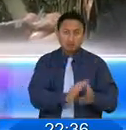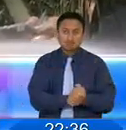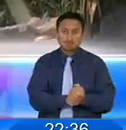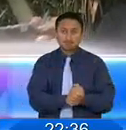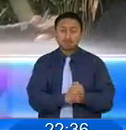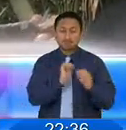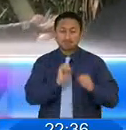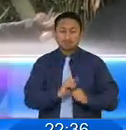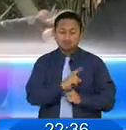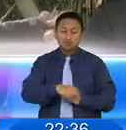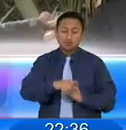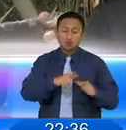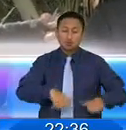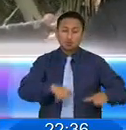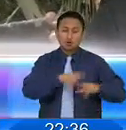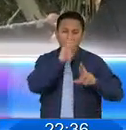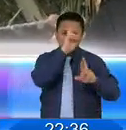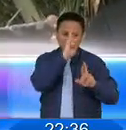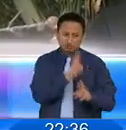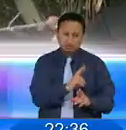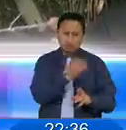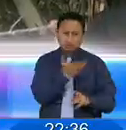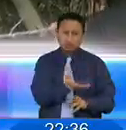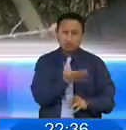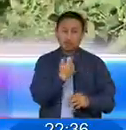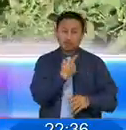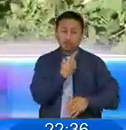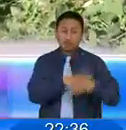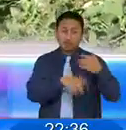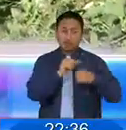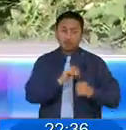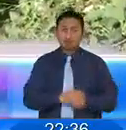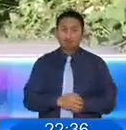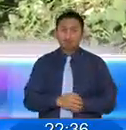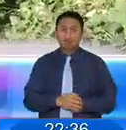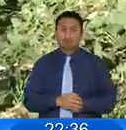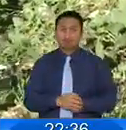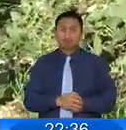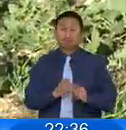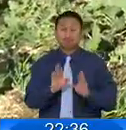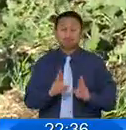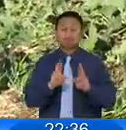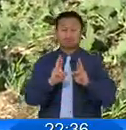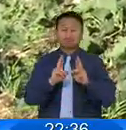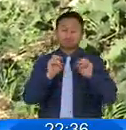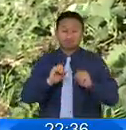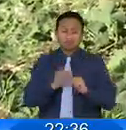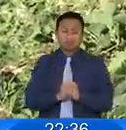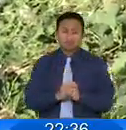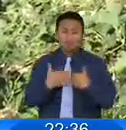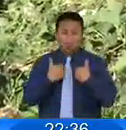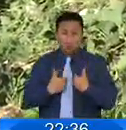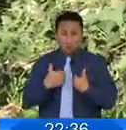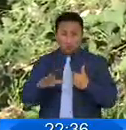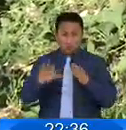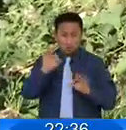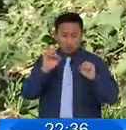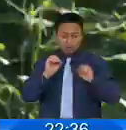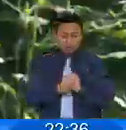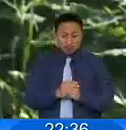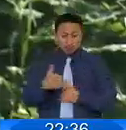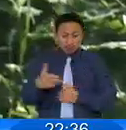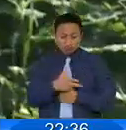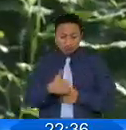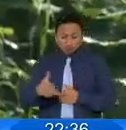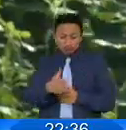para ponerlos en un lugar digno donde se merece estar. Con la esperanza bajo el brazo y la esperanza que encuentren los restos, siguieron el sendero